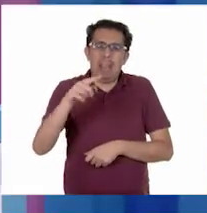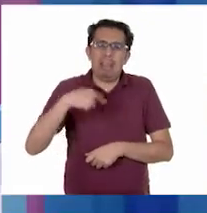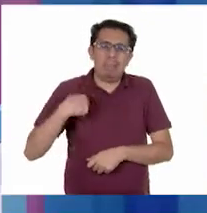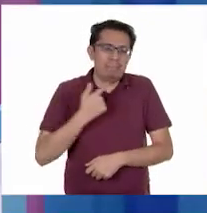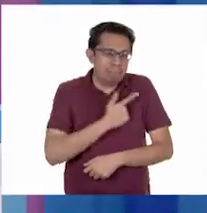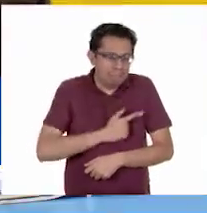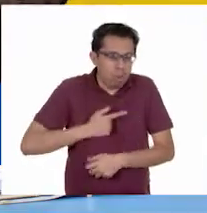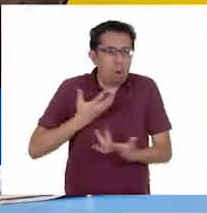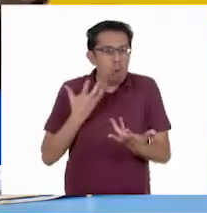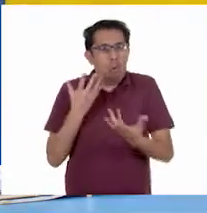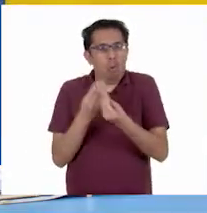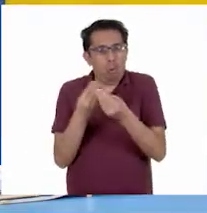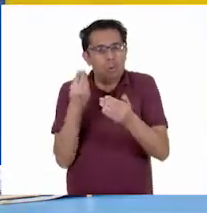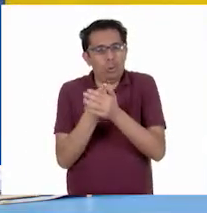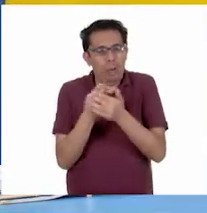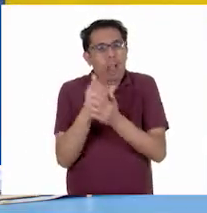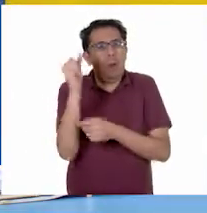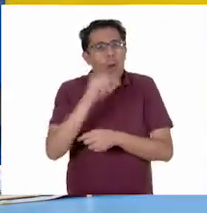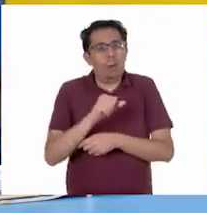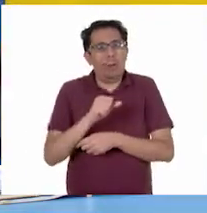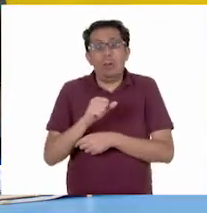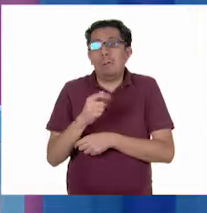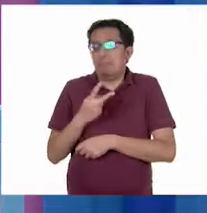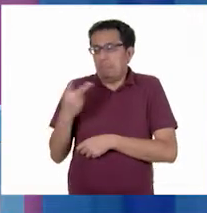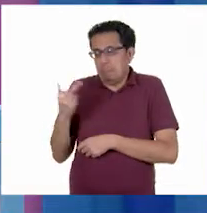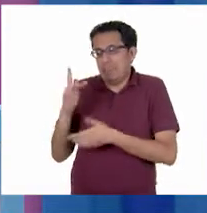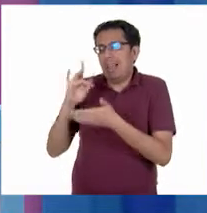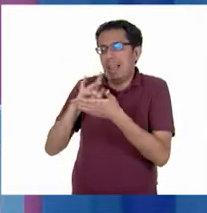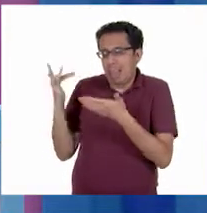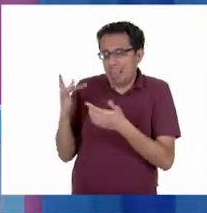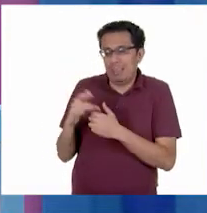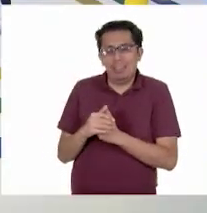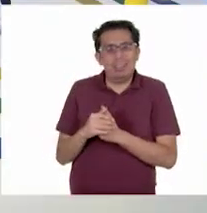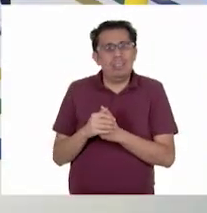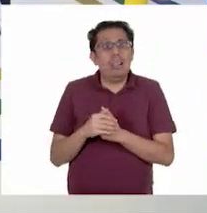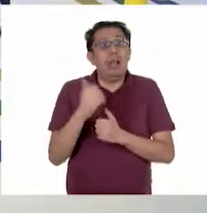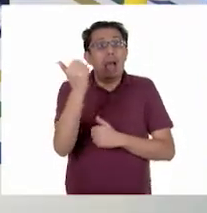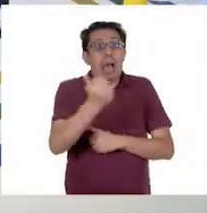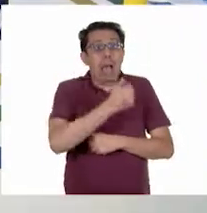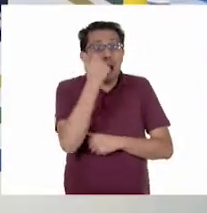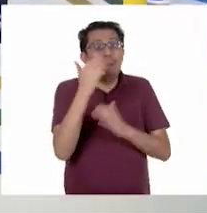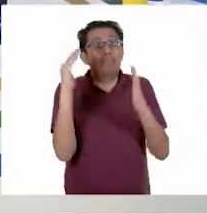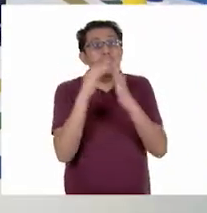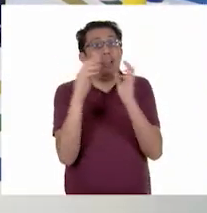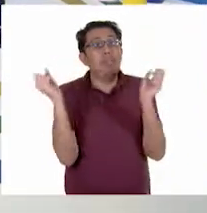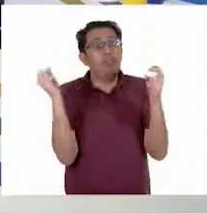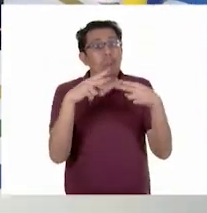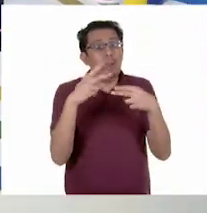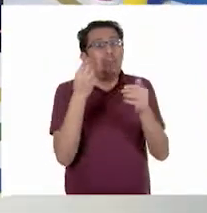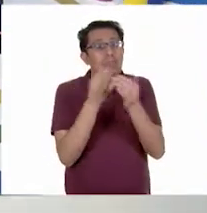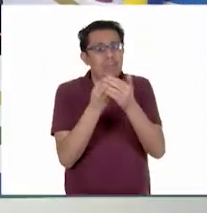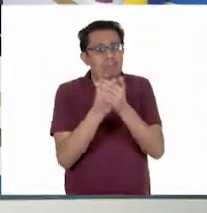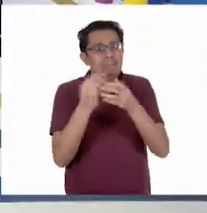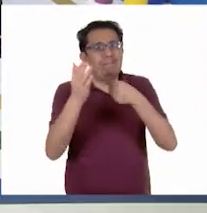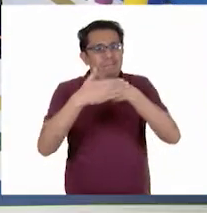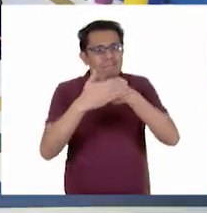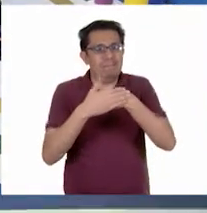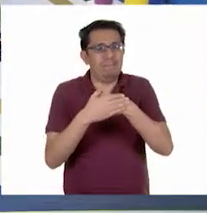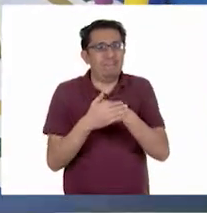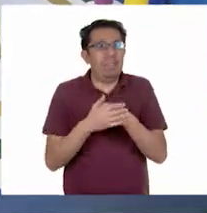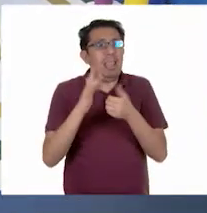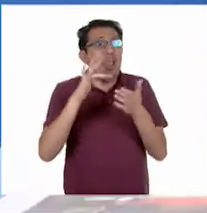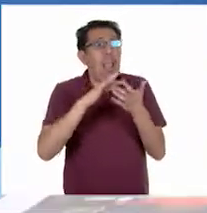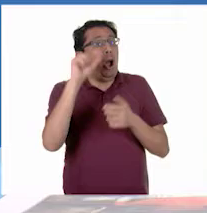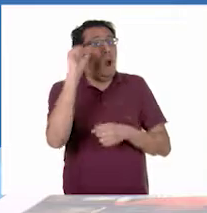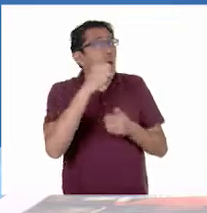esta clase con ustedes. Ton, muchas gracias. Larisa, como siempre, un placer. Estudiantes en casa, nos vemos en la próxima clase. Uy, estuvo